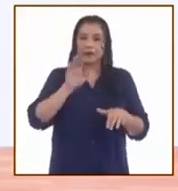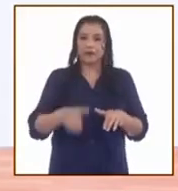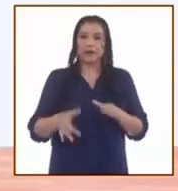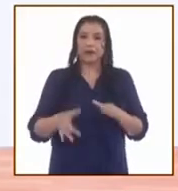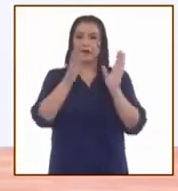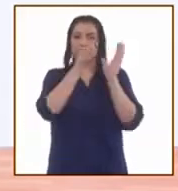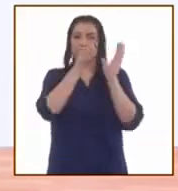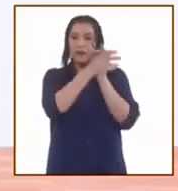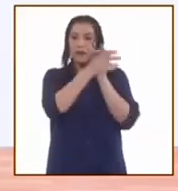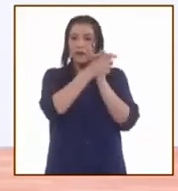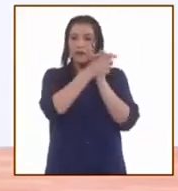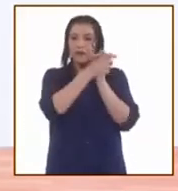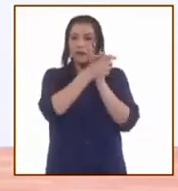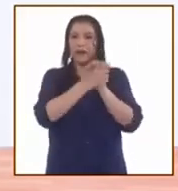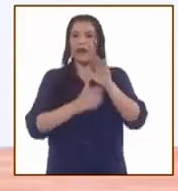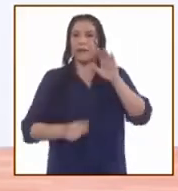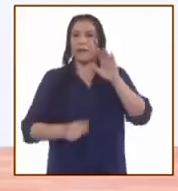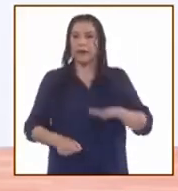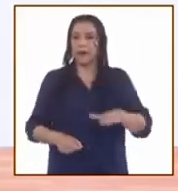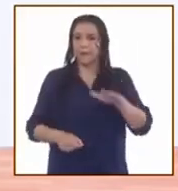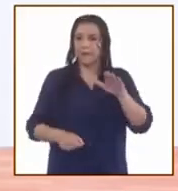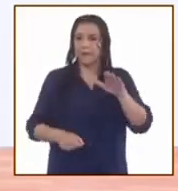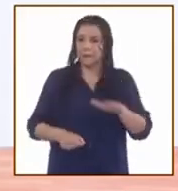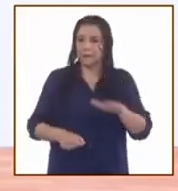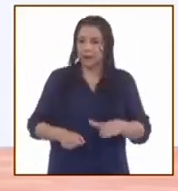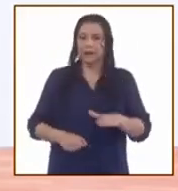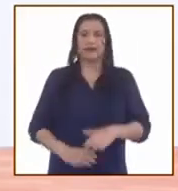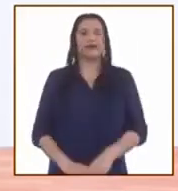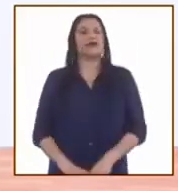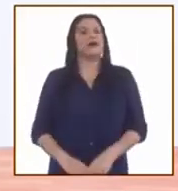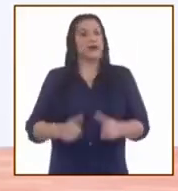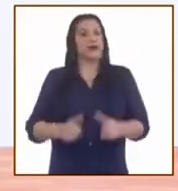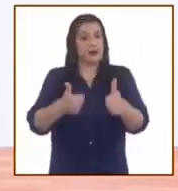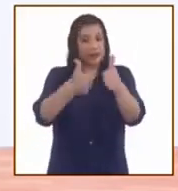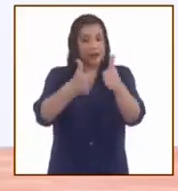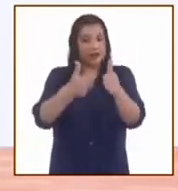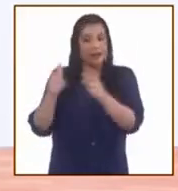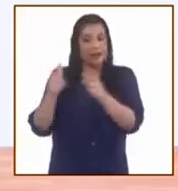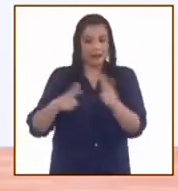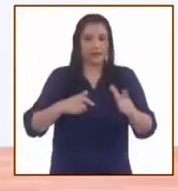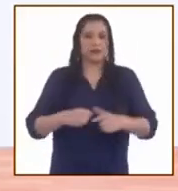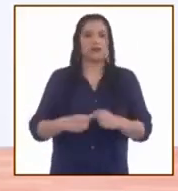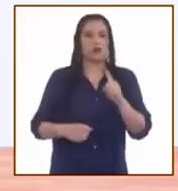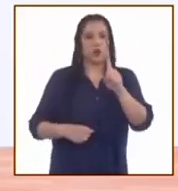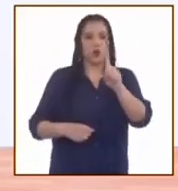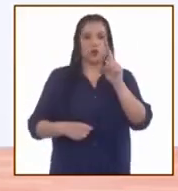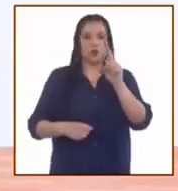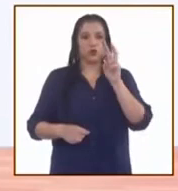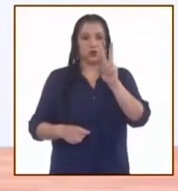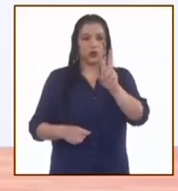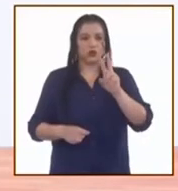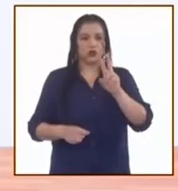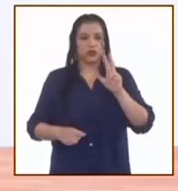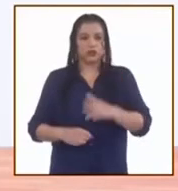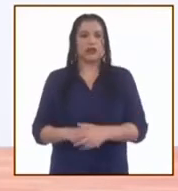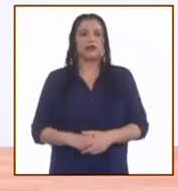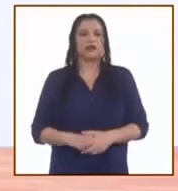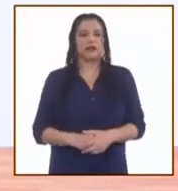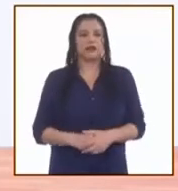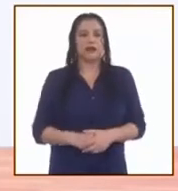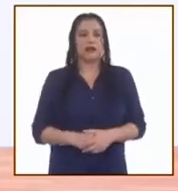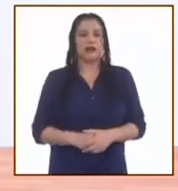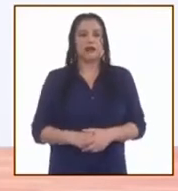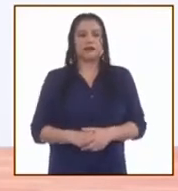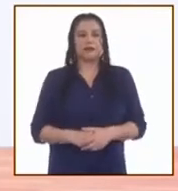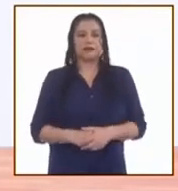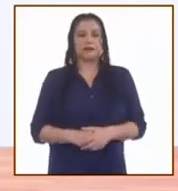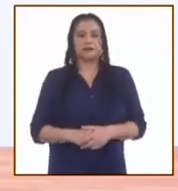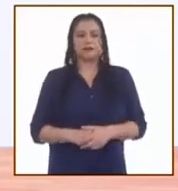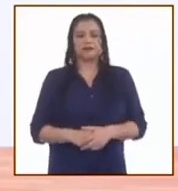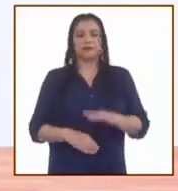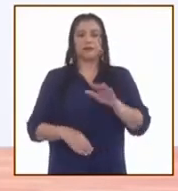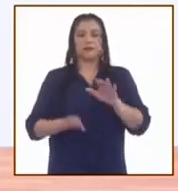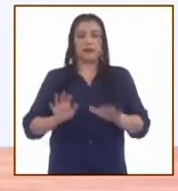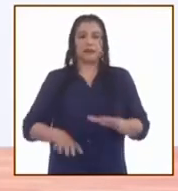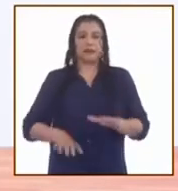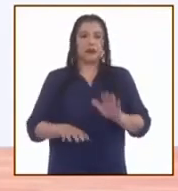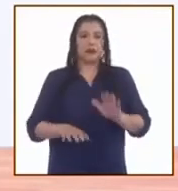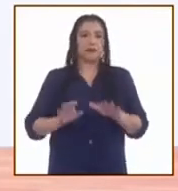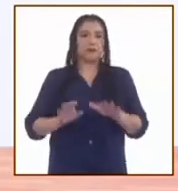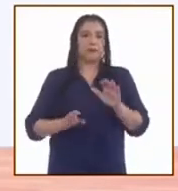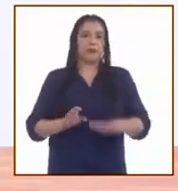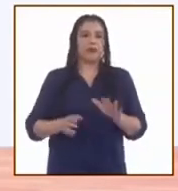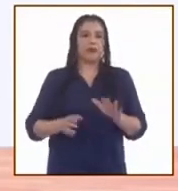palma cerrada, 2 pisadas. ¿Estamos? ¿Listos? Vamos. 1, 2, 3, va.